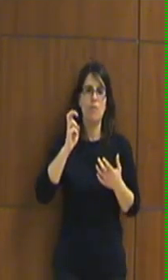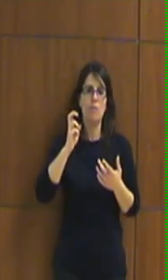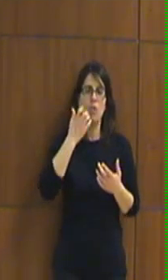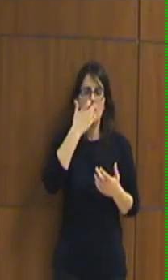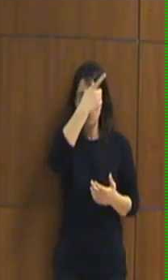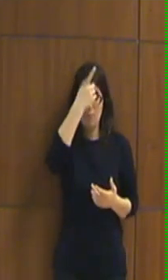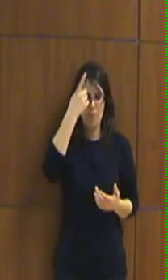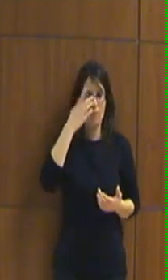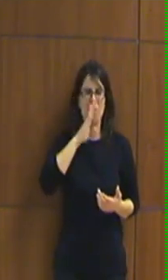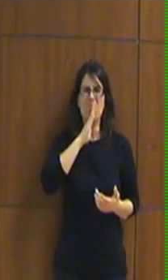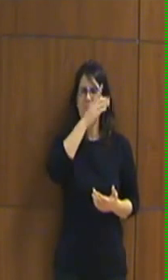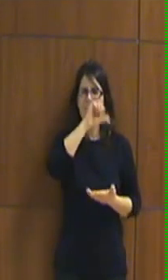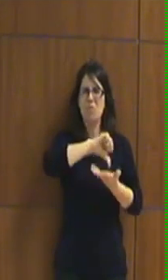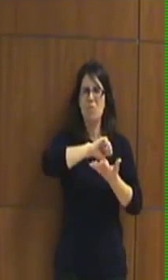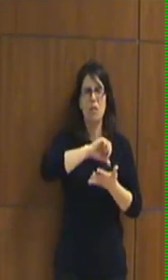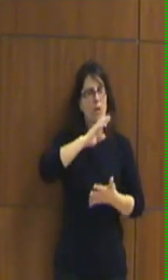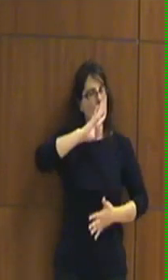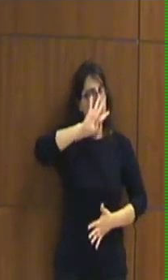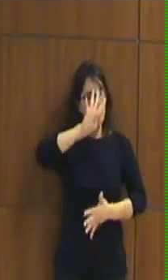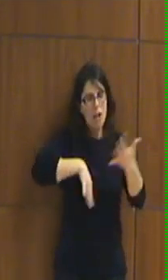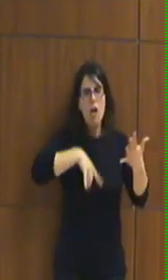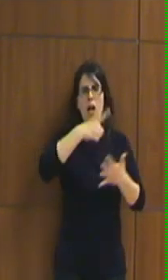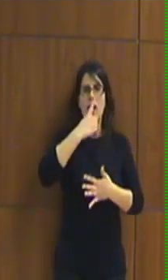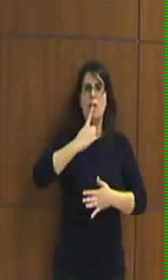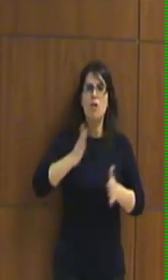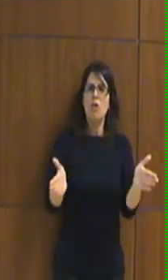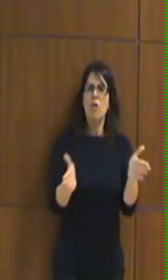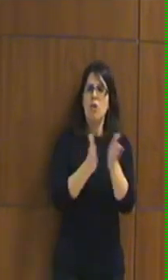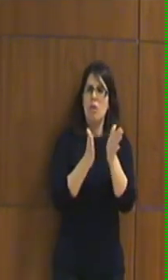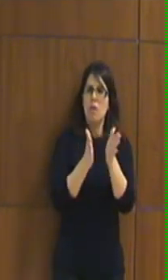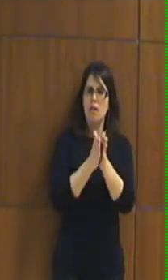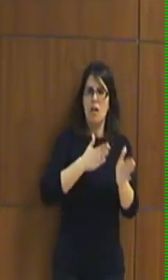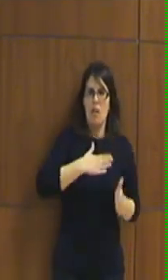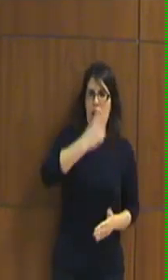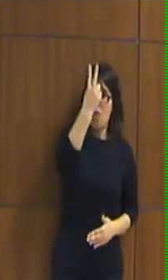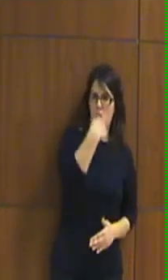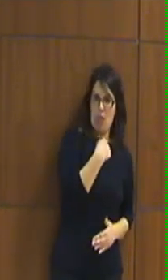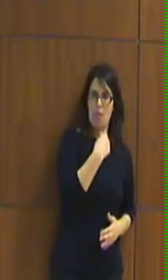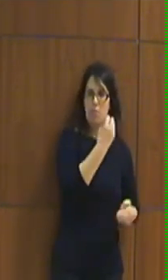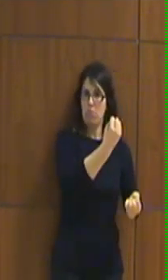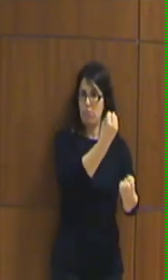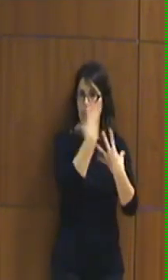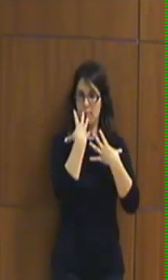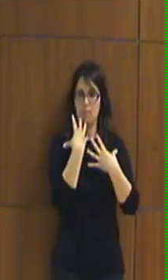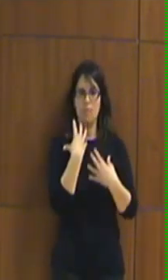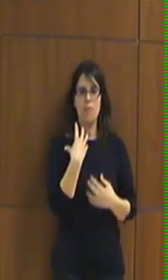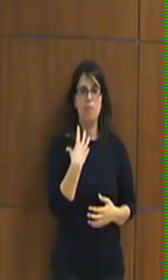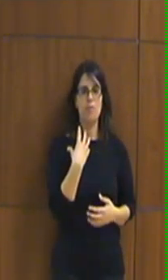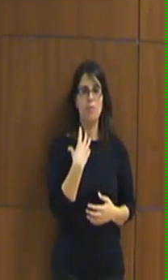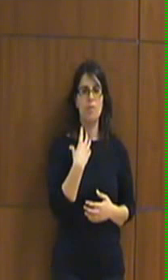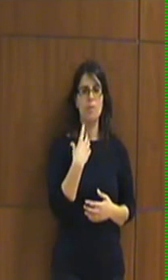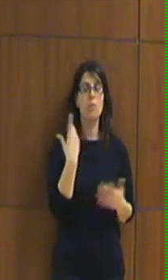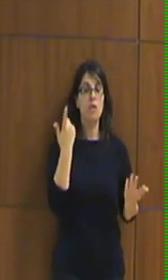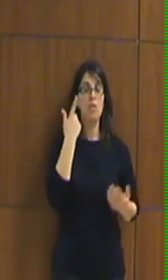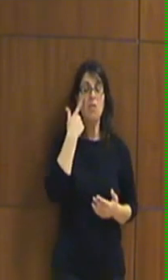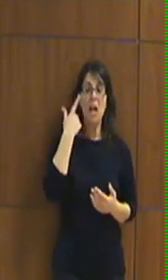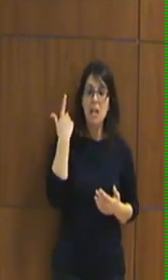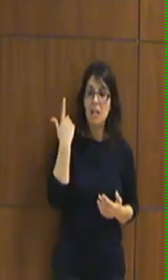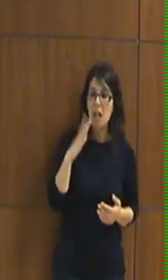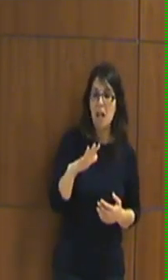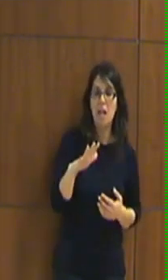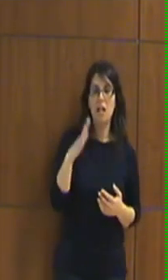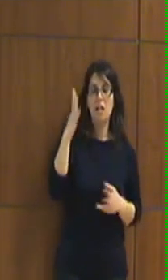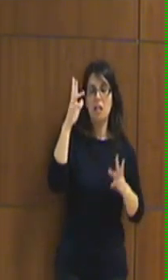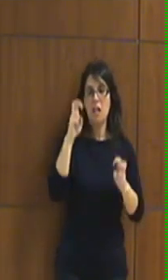Barcelona me contaba precisamente un compañero de la ONCE que dices, pues es que mira todo el tema que hemos